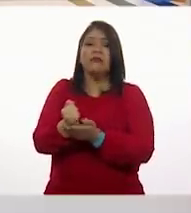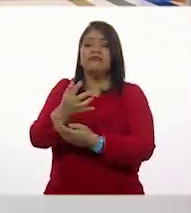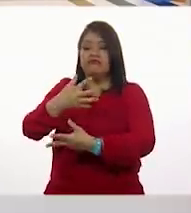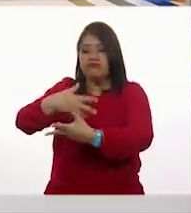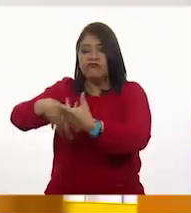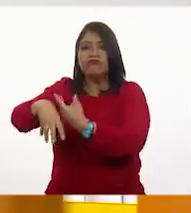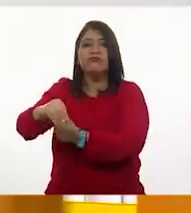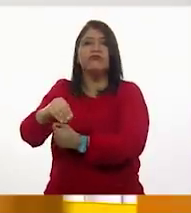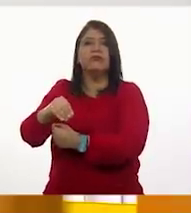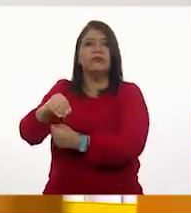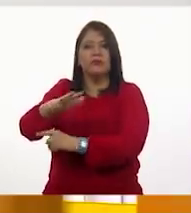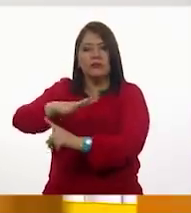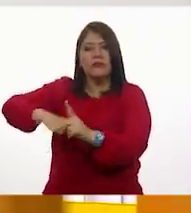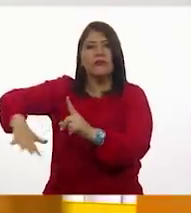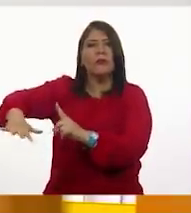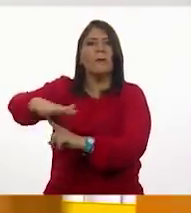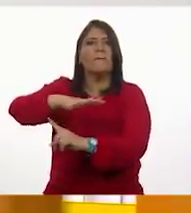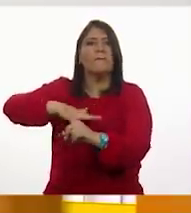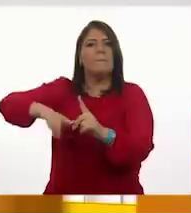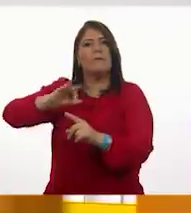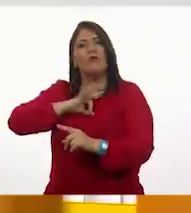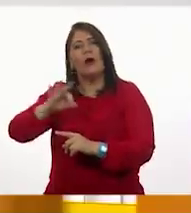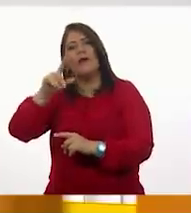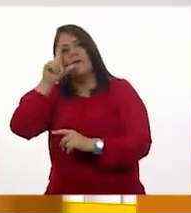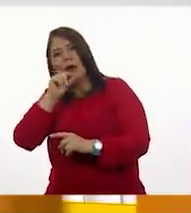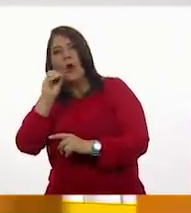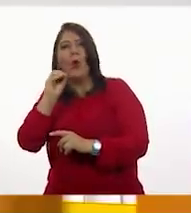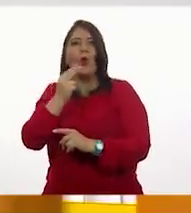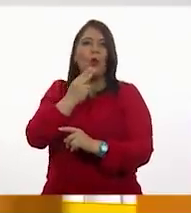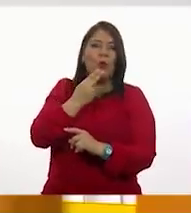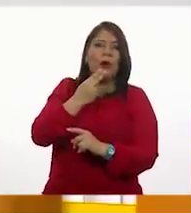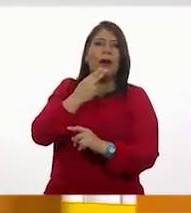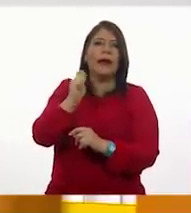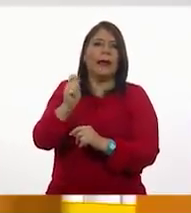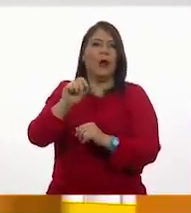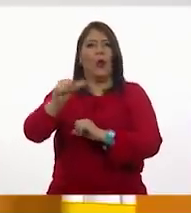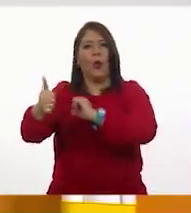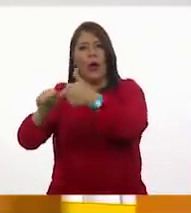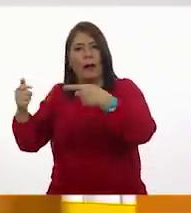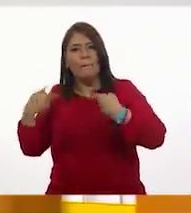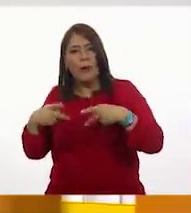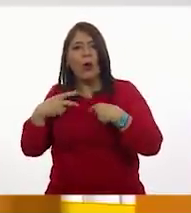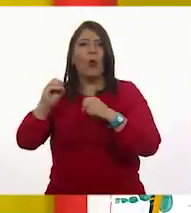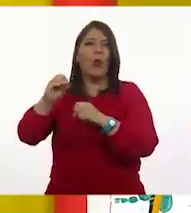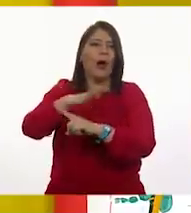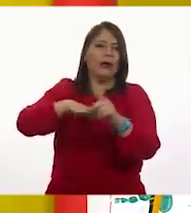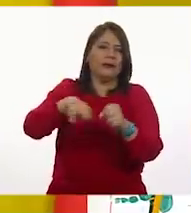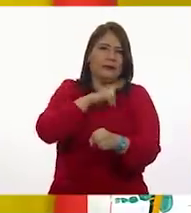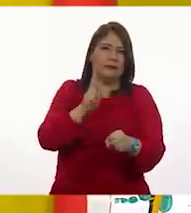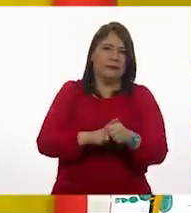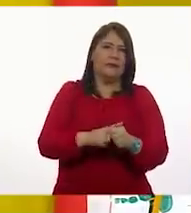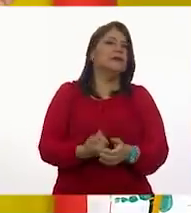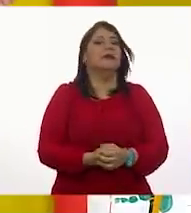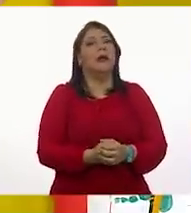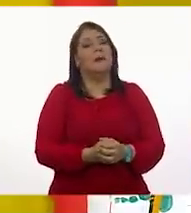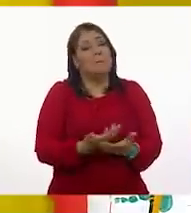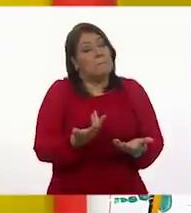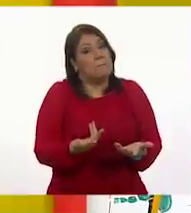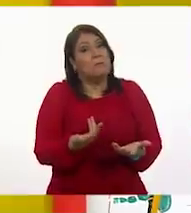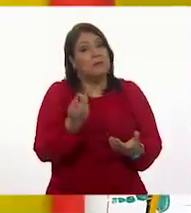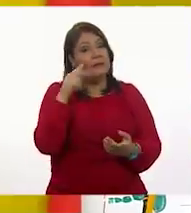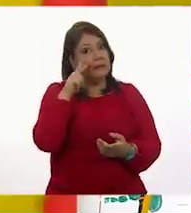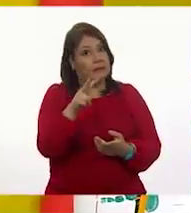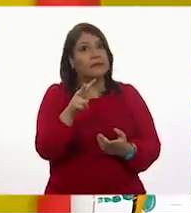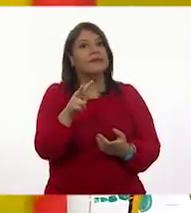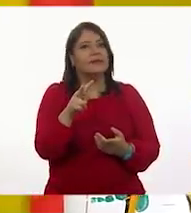impacto en mí, en otras personas y en la naturaleza? Fíjense ustedes qué hermoso